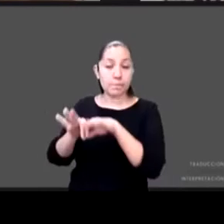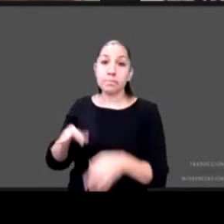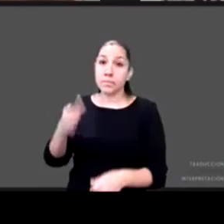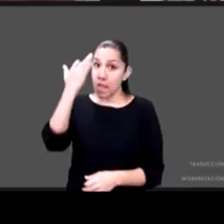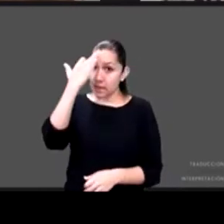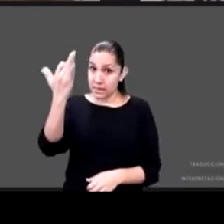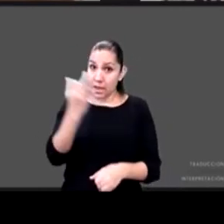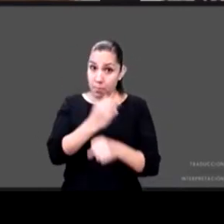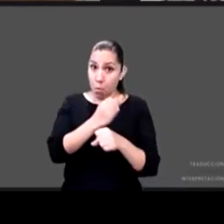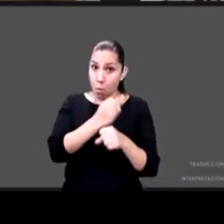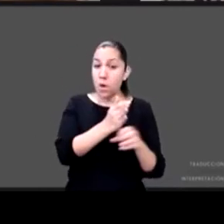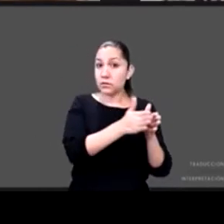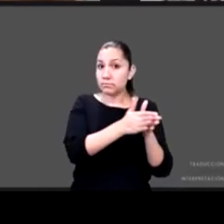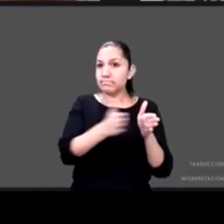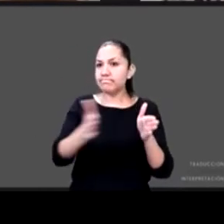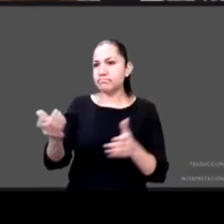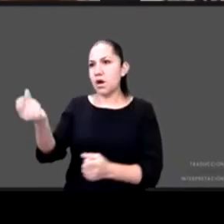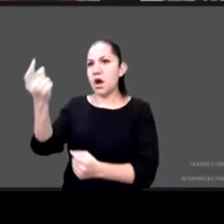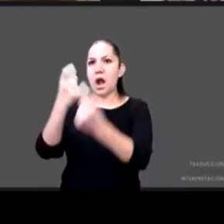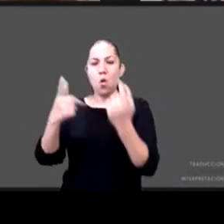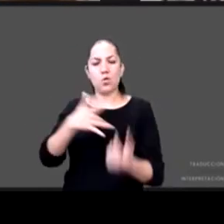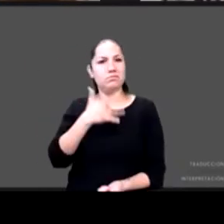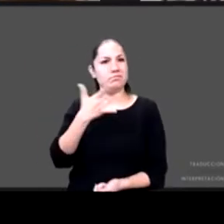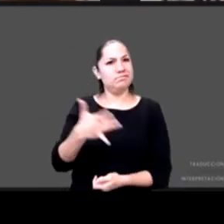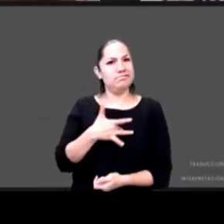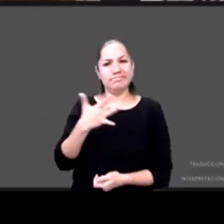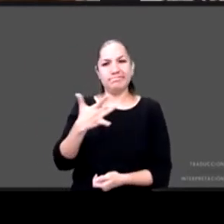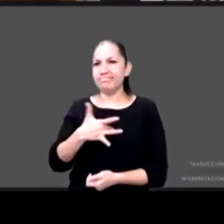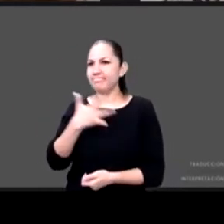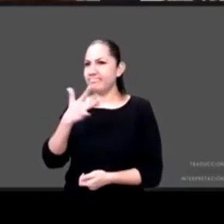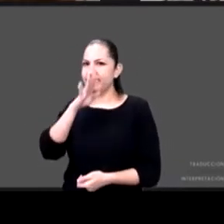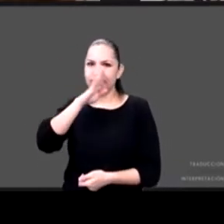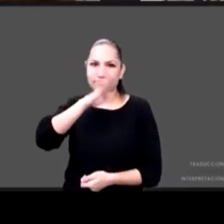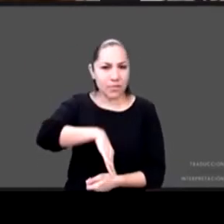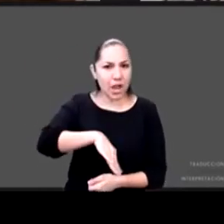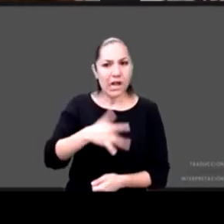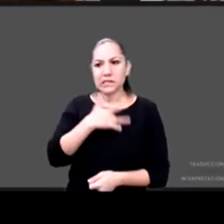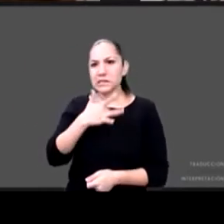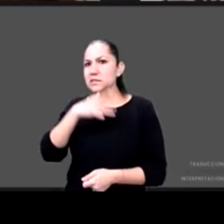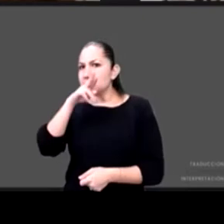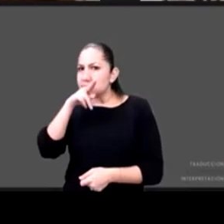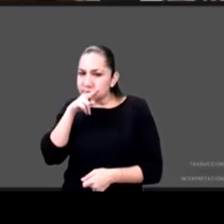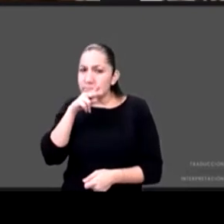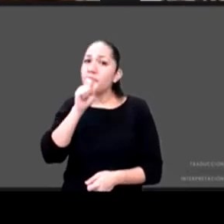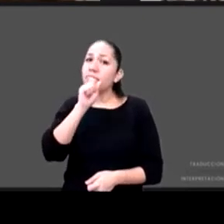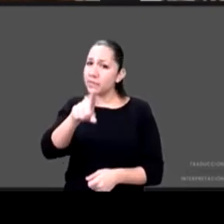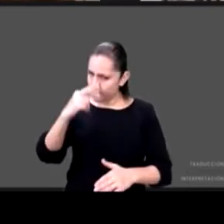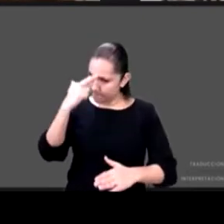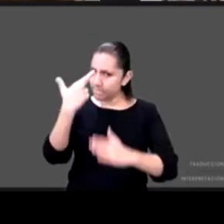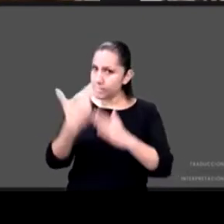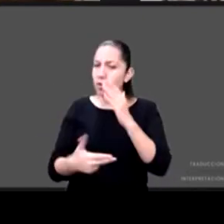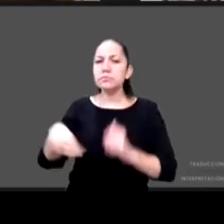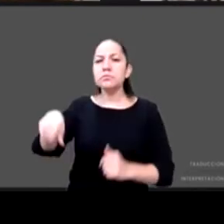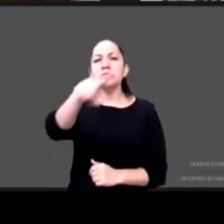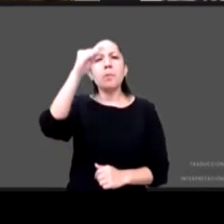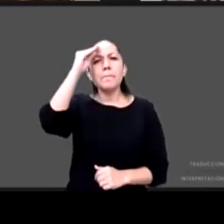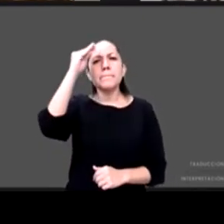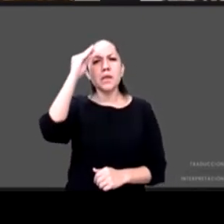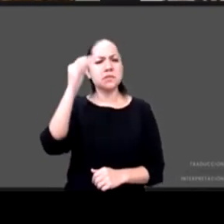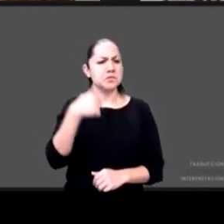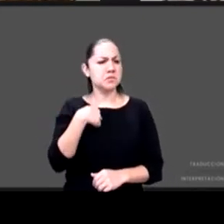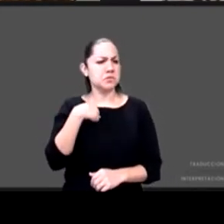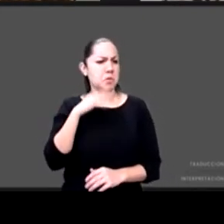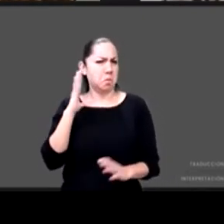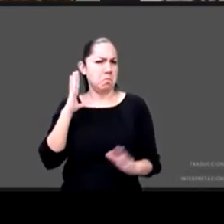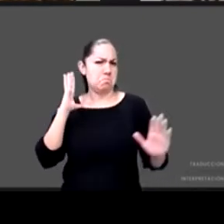me gustaría decirles a quien nos escucha, en la violencia no necesariamente son trancazos, ya lo sabemos, pero recalcarlo, la violencia muchas veces